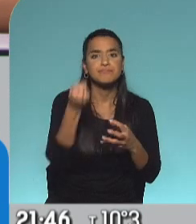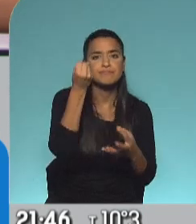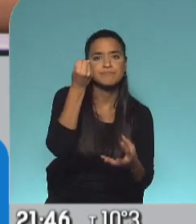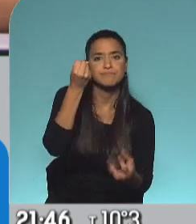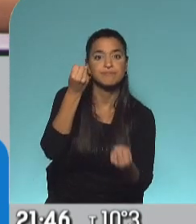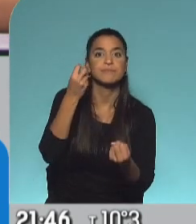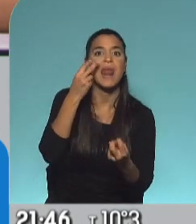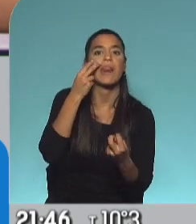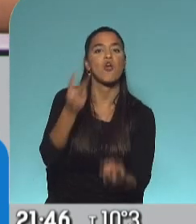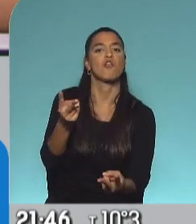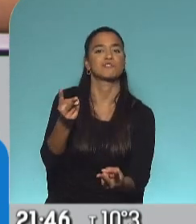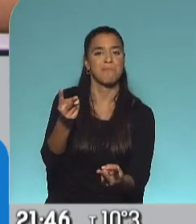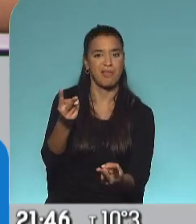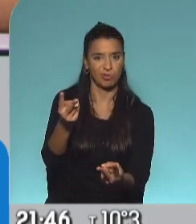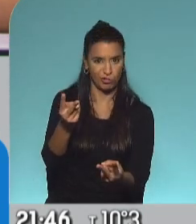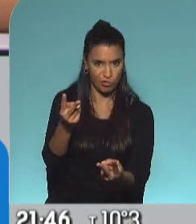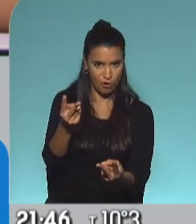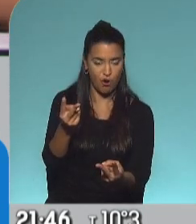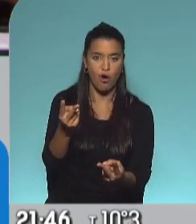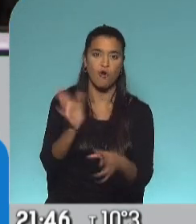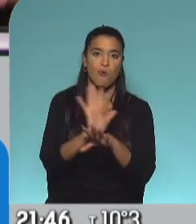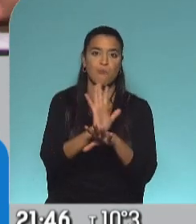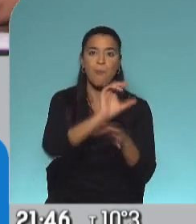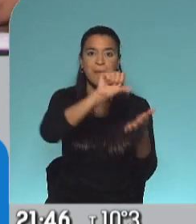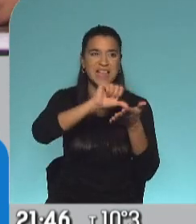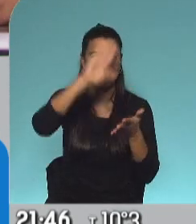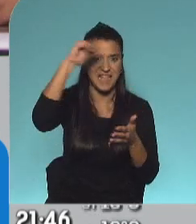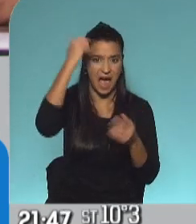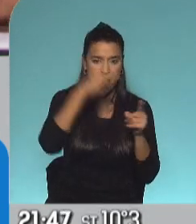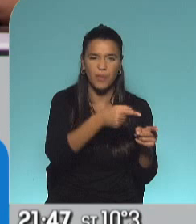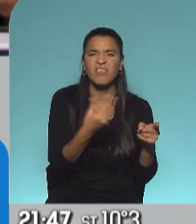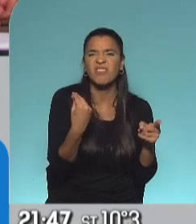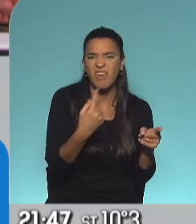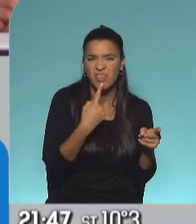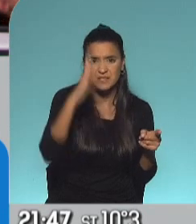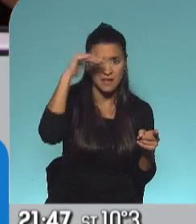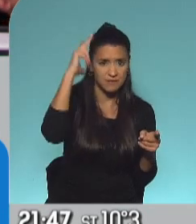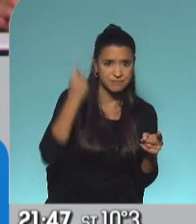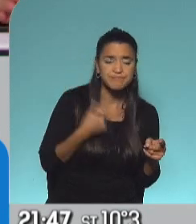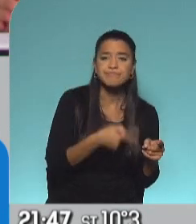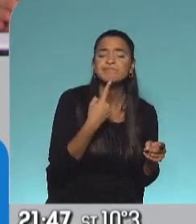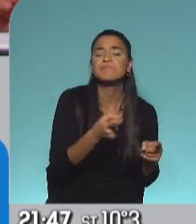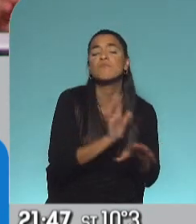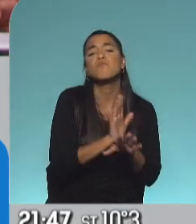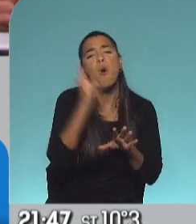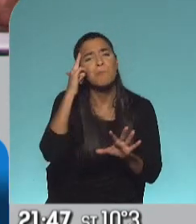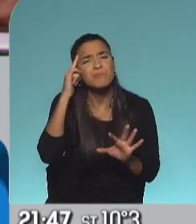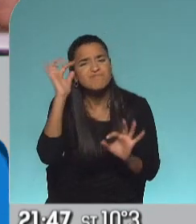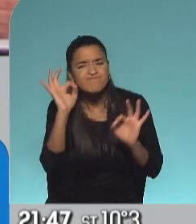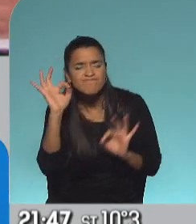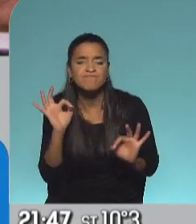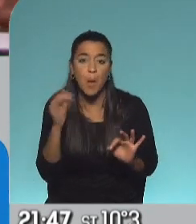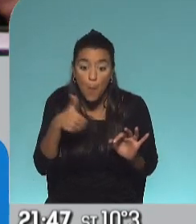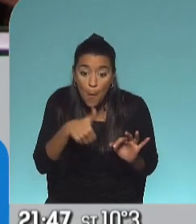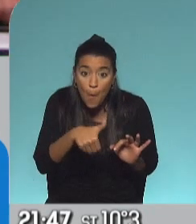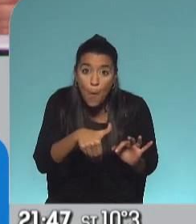de reconocimiento dentro del mundo árabe. ¿Qué es lo que dicen los Emiratos Árabes? Bueno, también lo analizan como que es ir